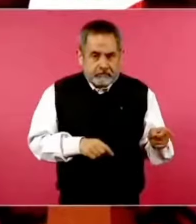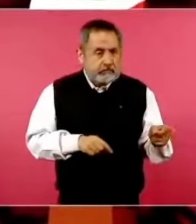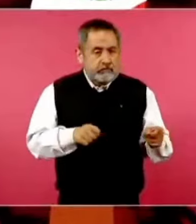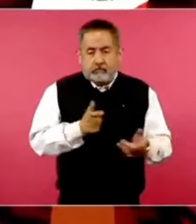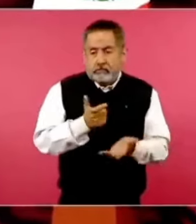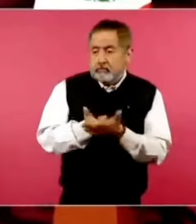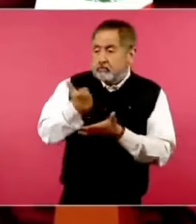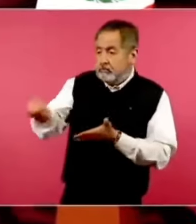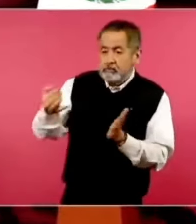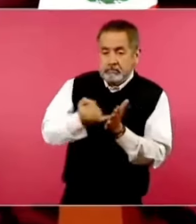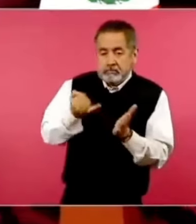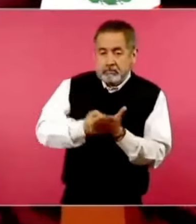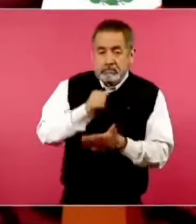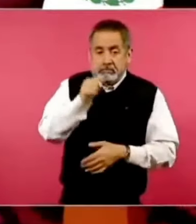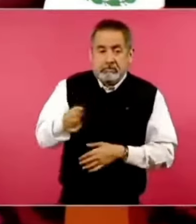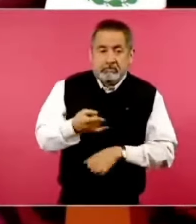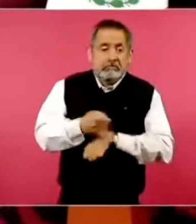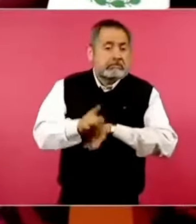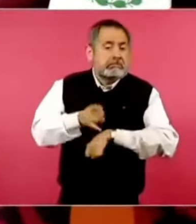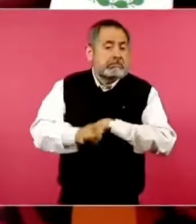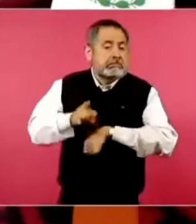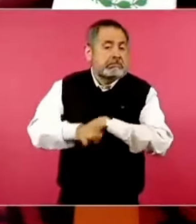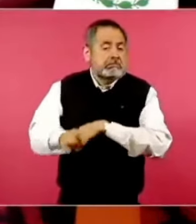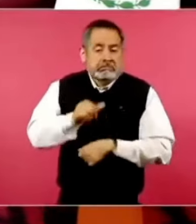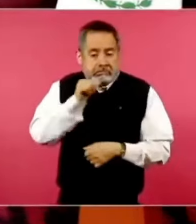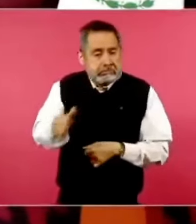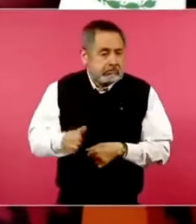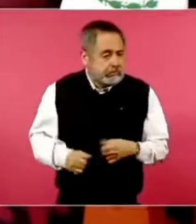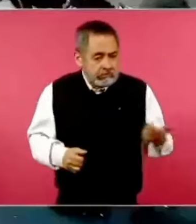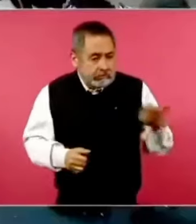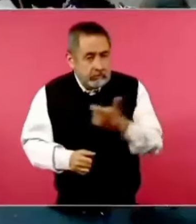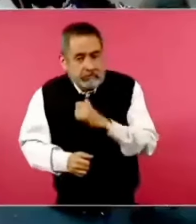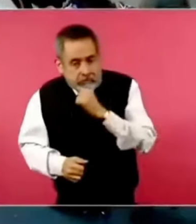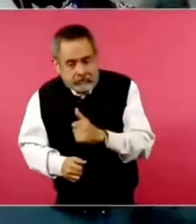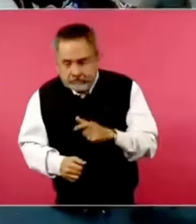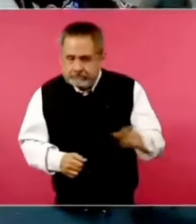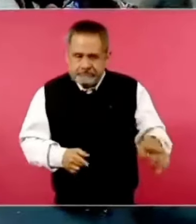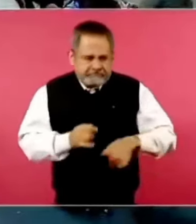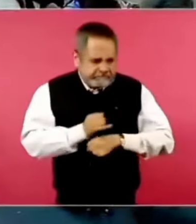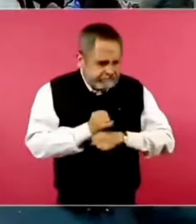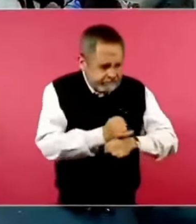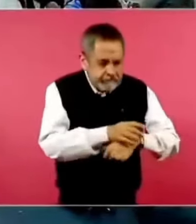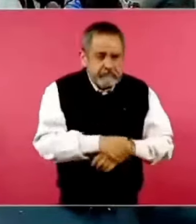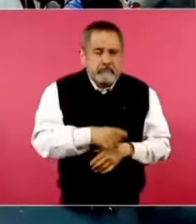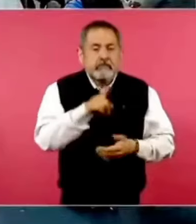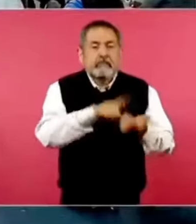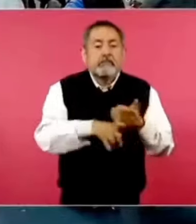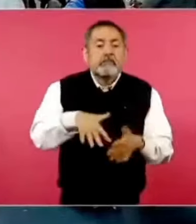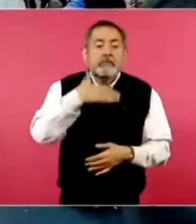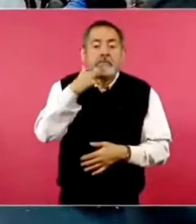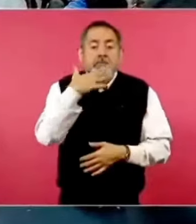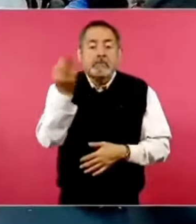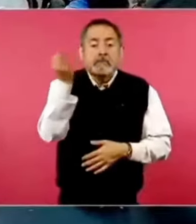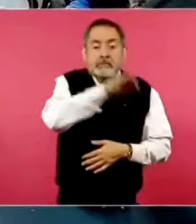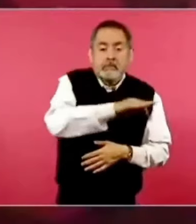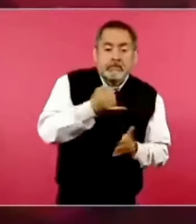pagado impuestos que han cometido fraudes